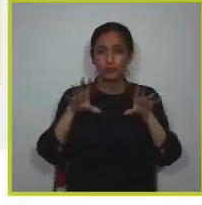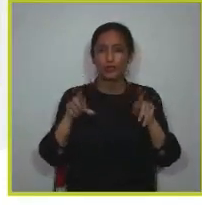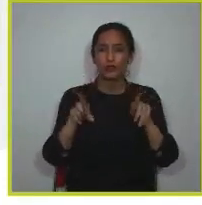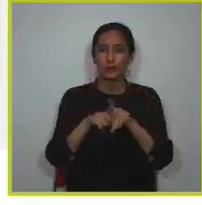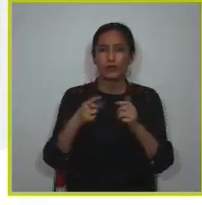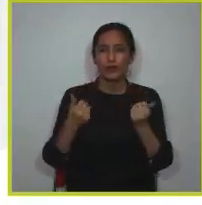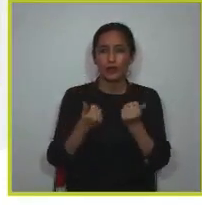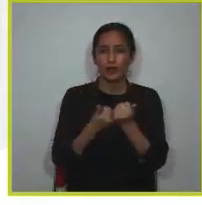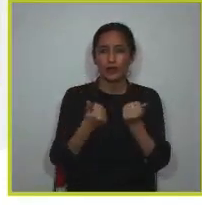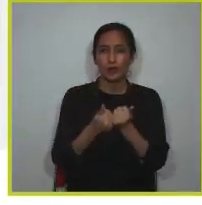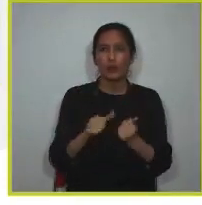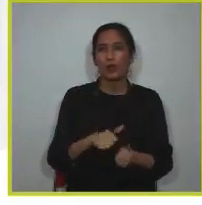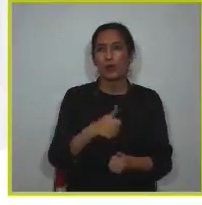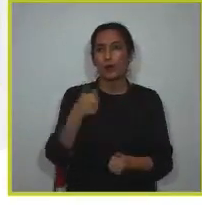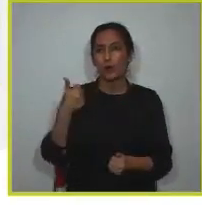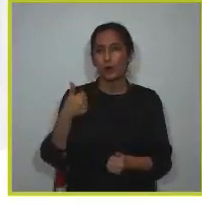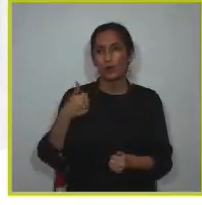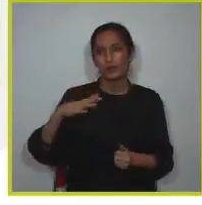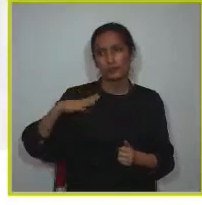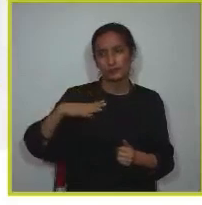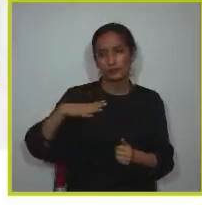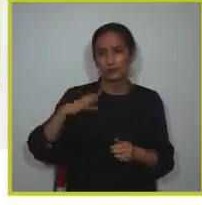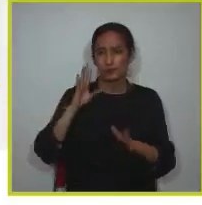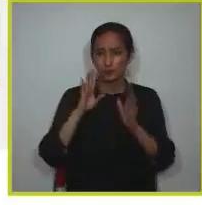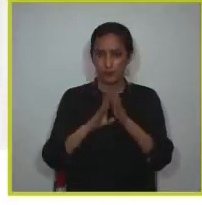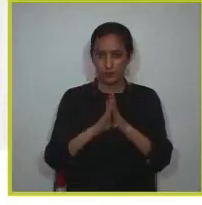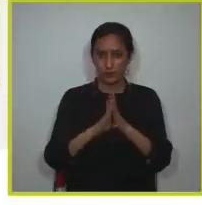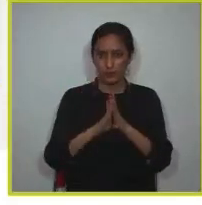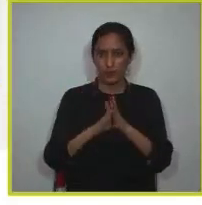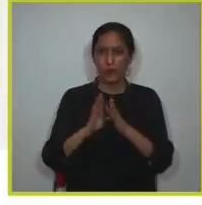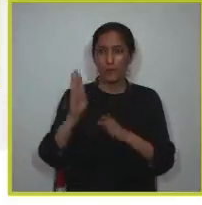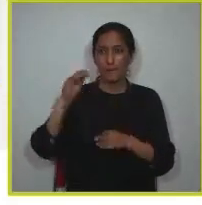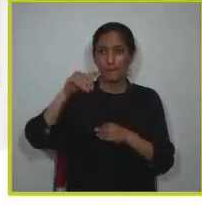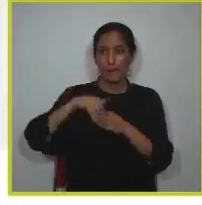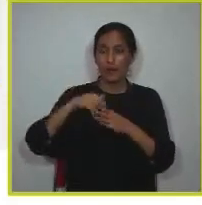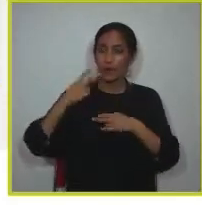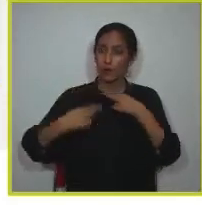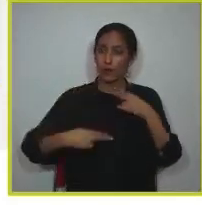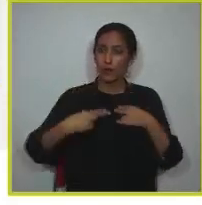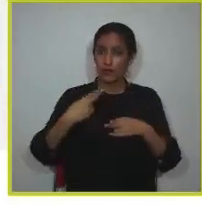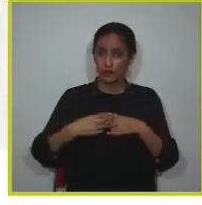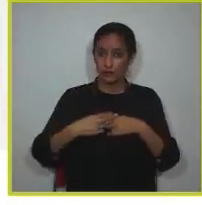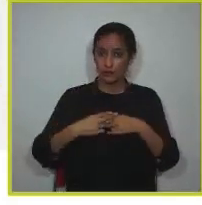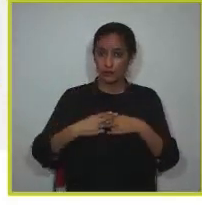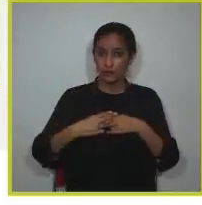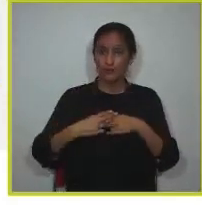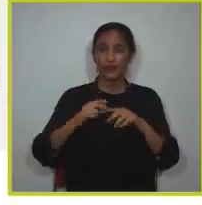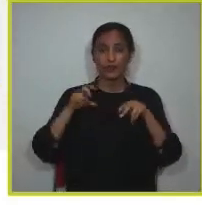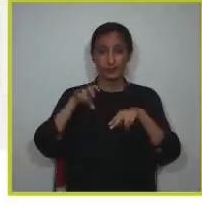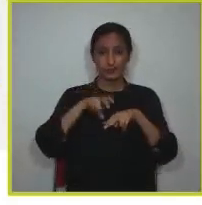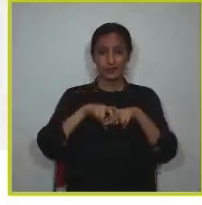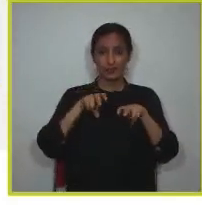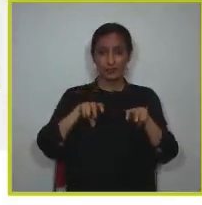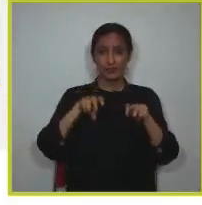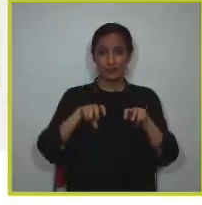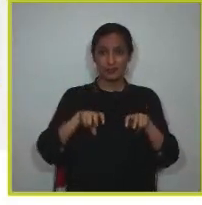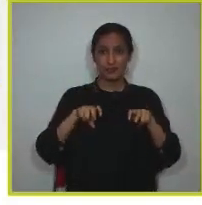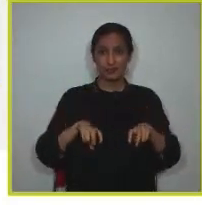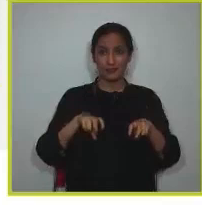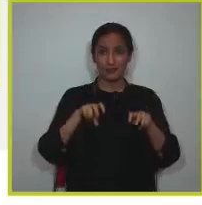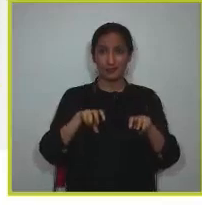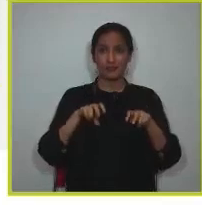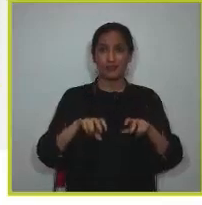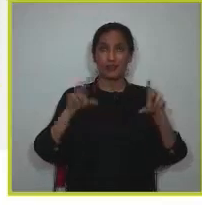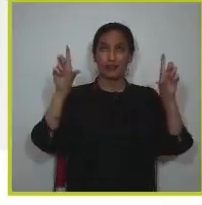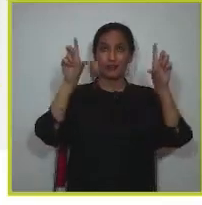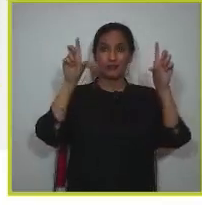colaboración de otras entidades públicas por ejemplo el banco de la nación en sus salas de espera dentro de del grupo